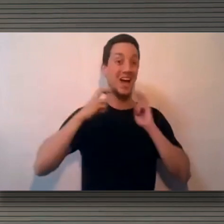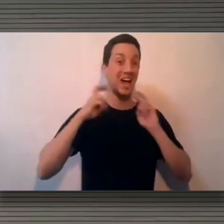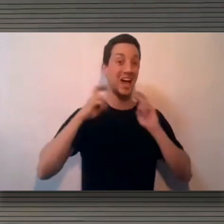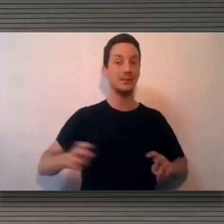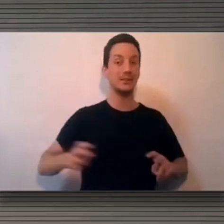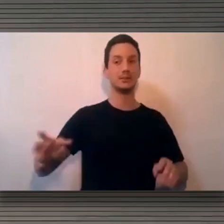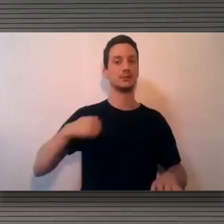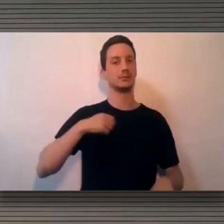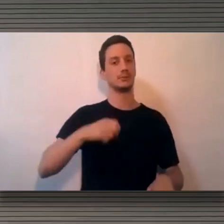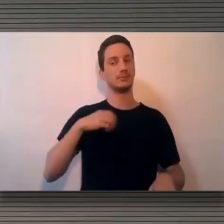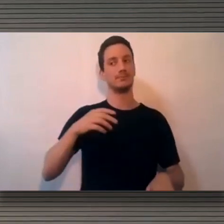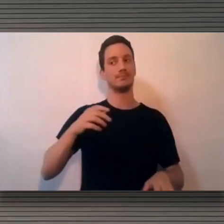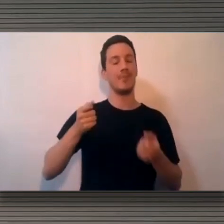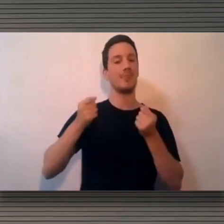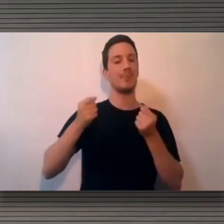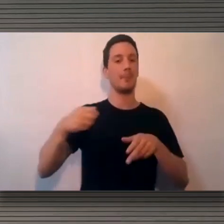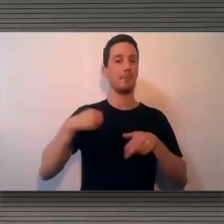sí.